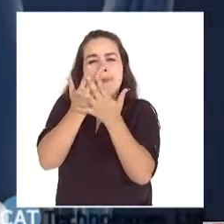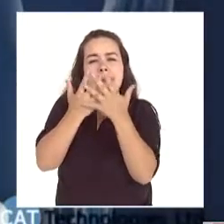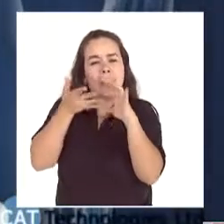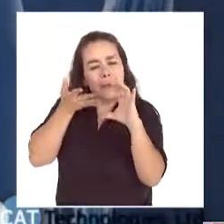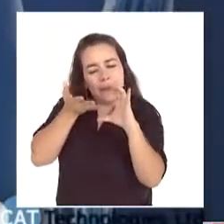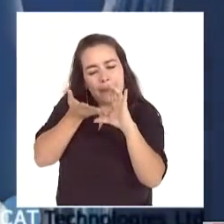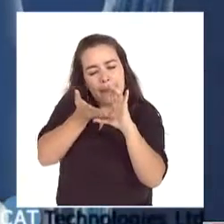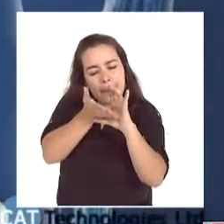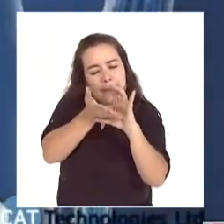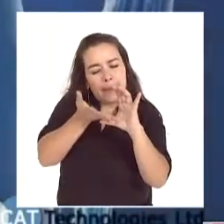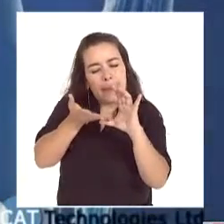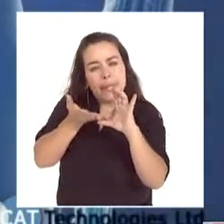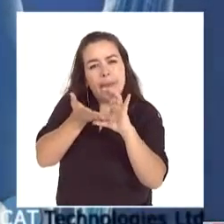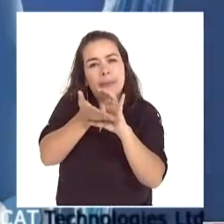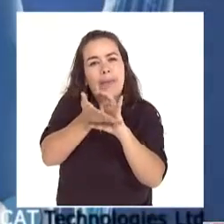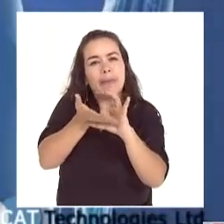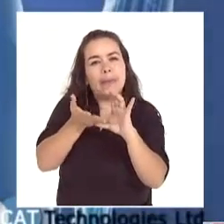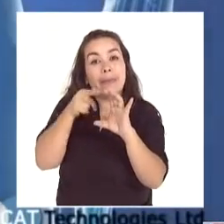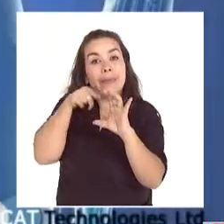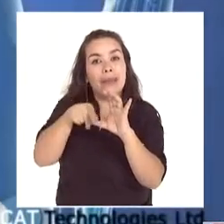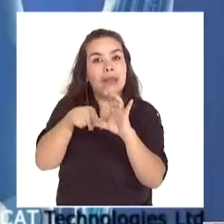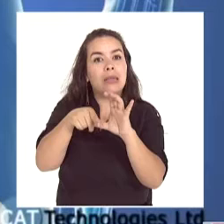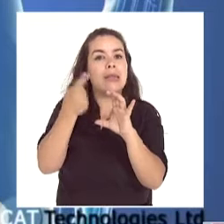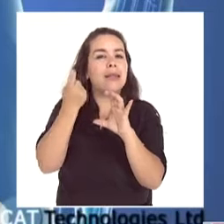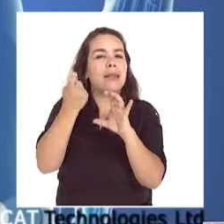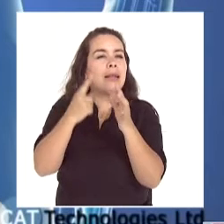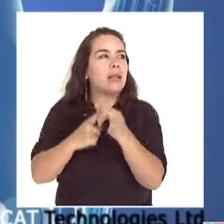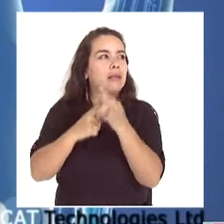llama stent. El stent es